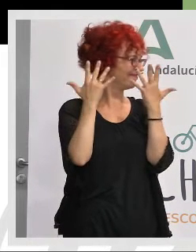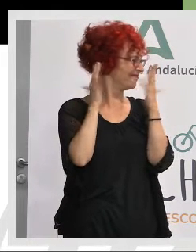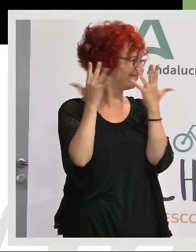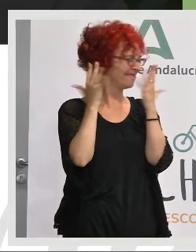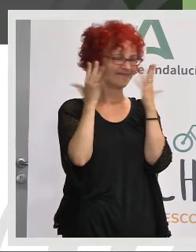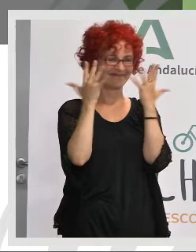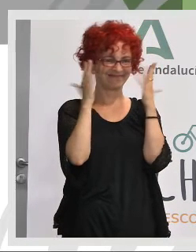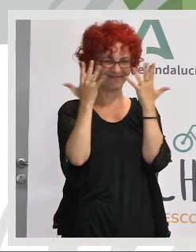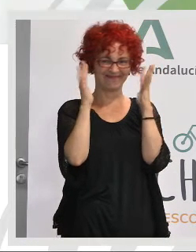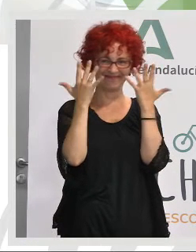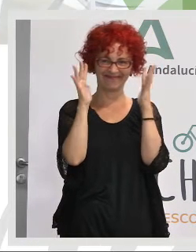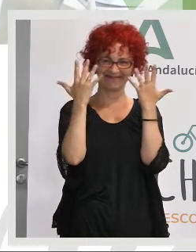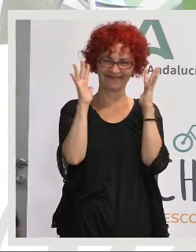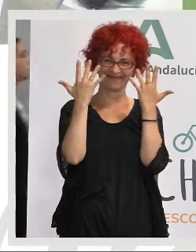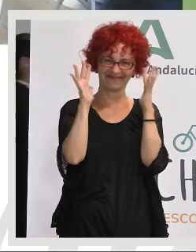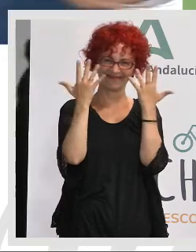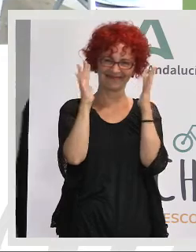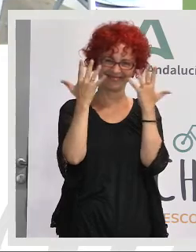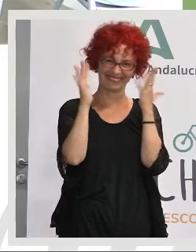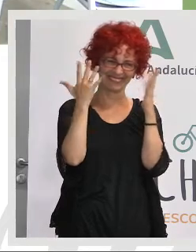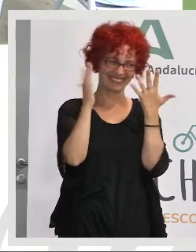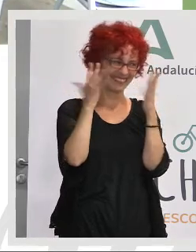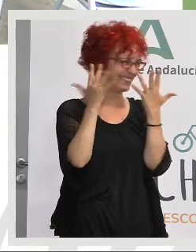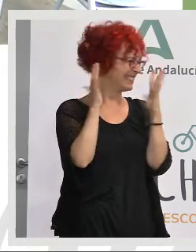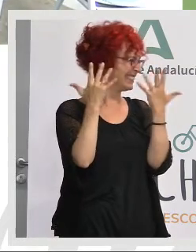Profe, ¿la podemos ver?